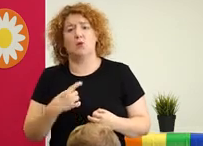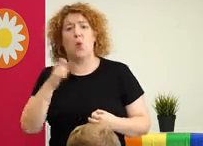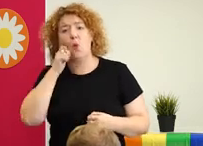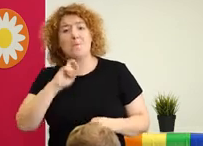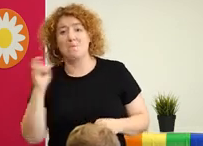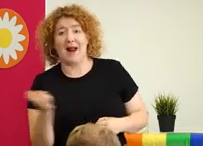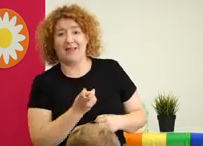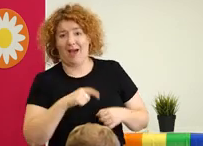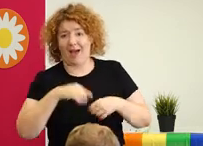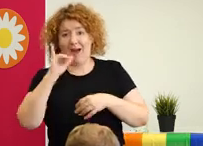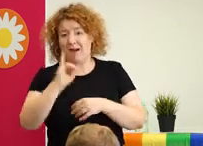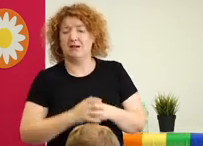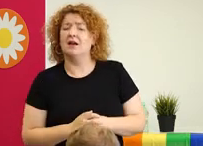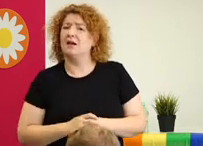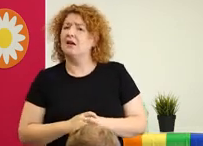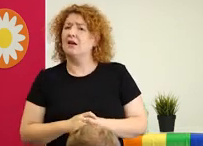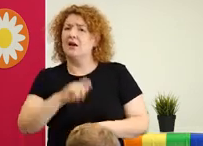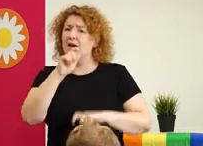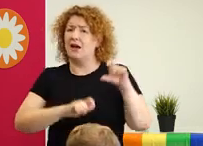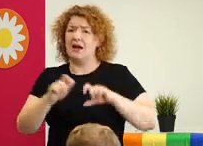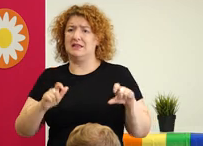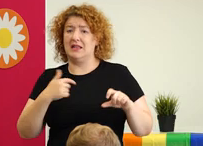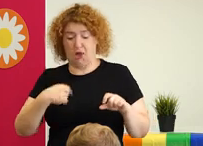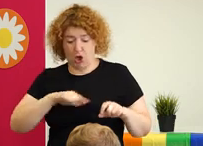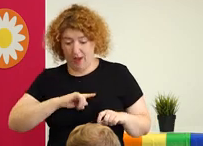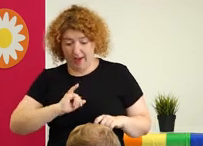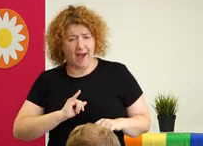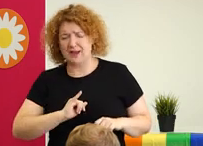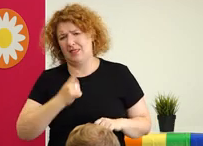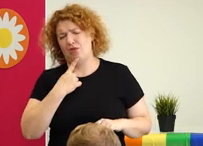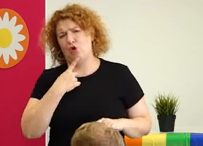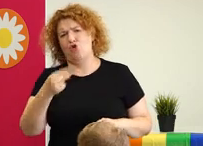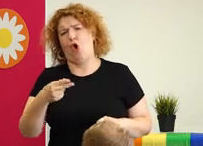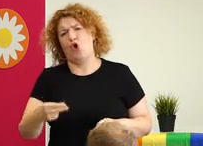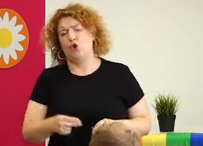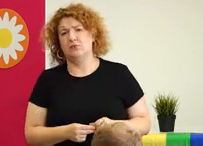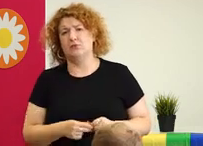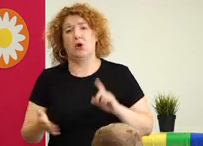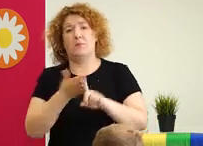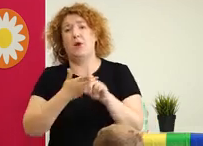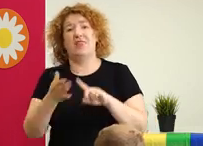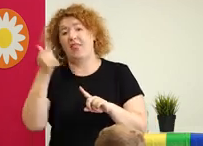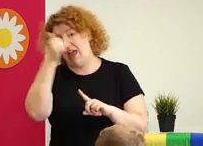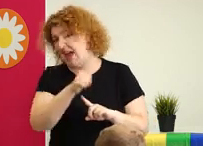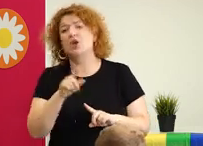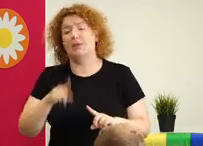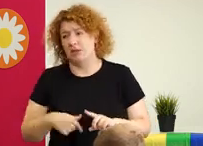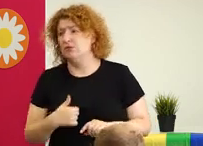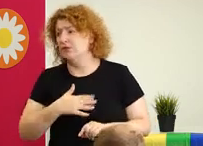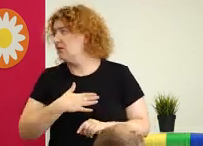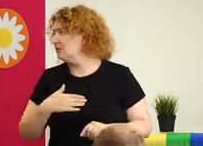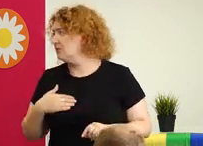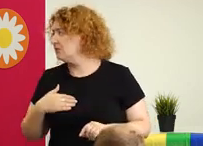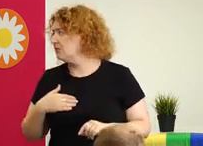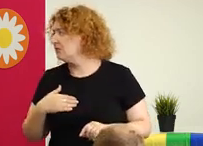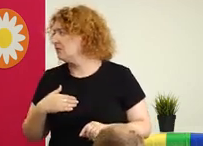diversidad humana. Y hay gente que niega nuestra propia existencia, lo mismo que niega la violencia de género. También quiero